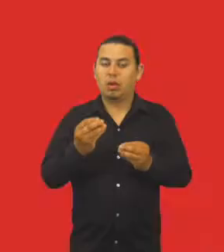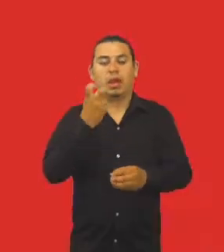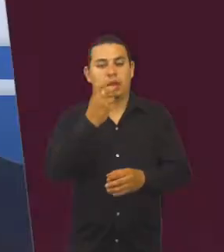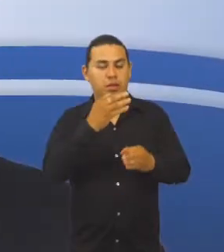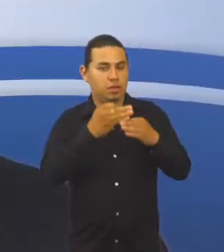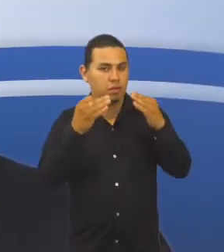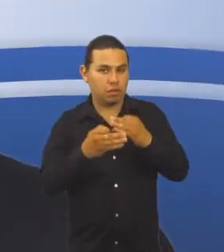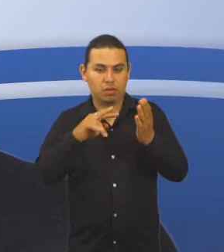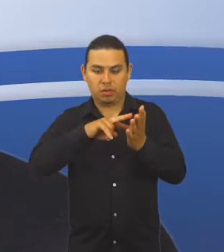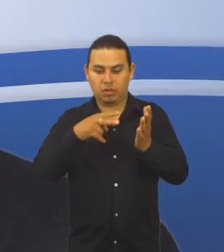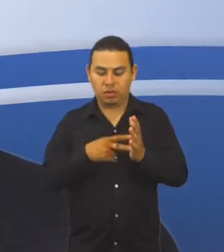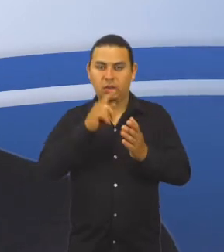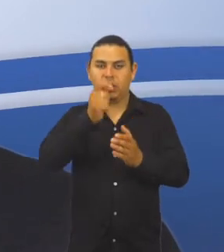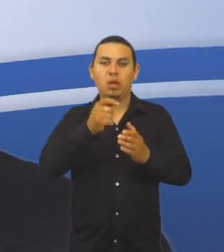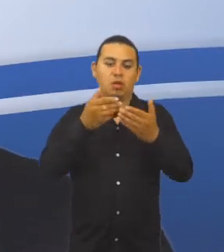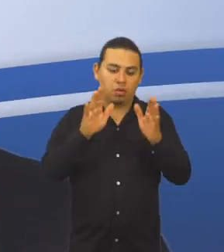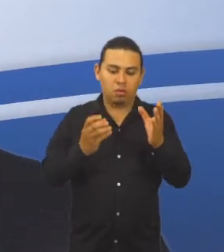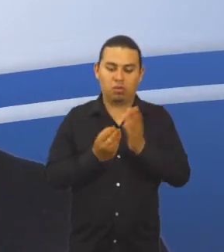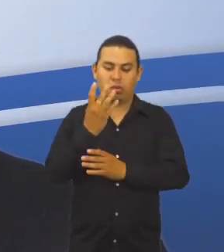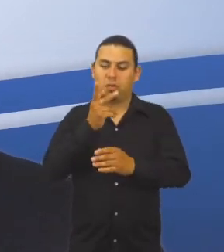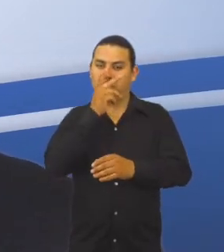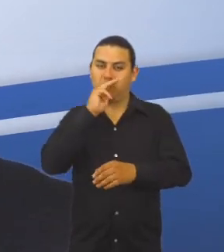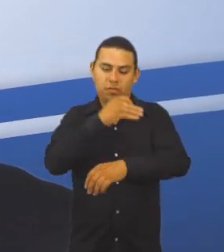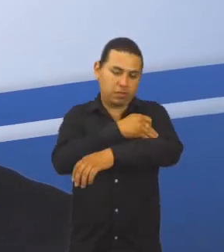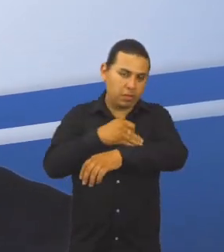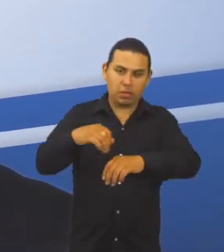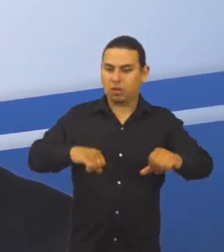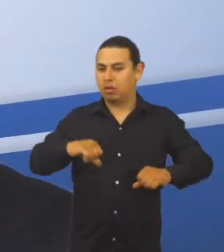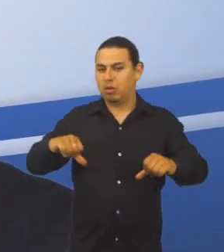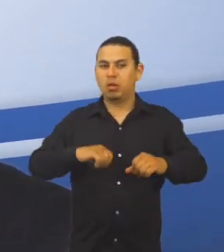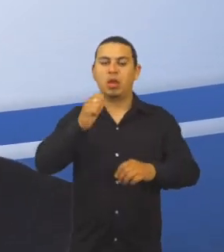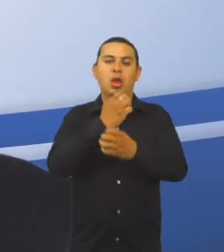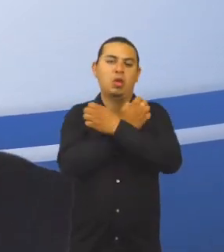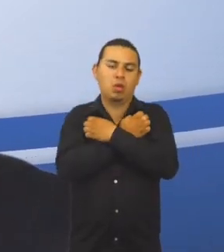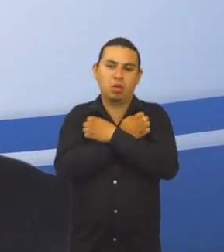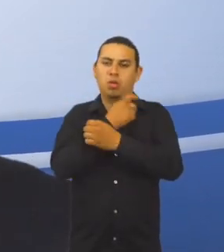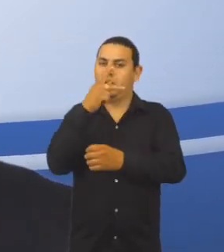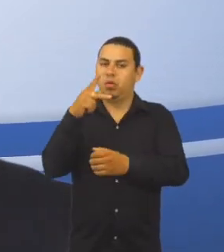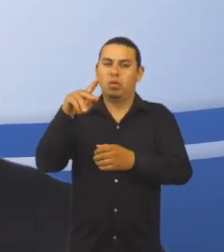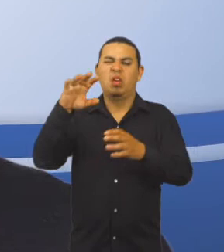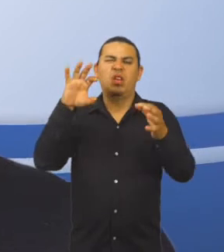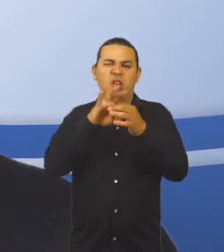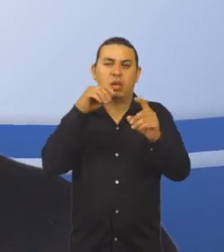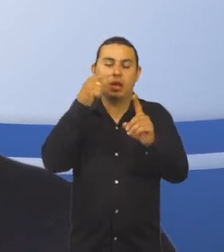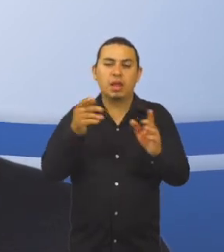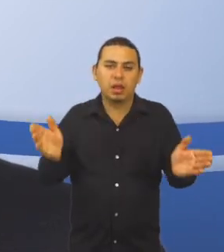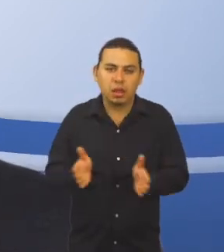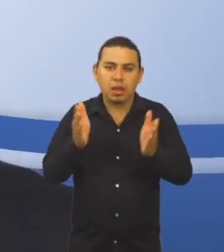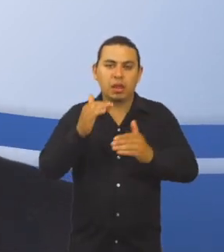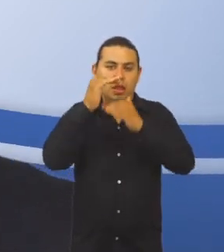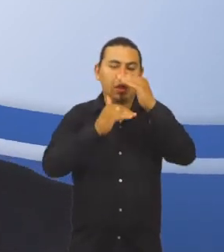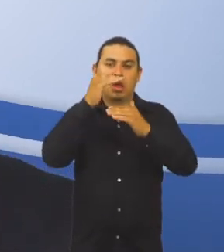organizaciones. Nuestra responsabilidad es amplia, por eso la Facultad de Arquitectura CU vincula a los padres de familia con